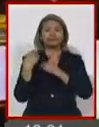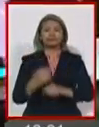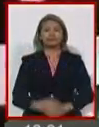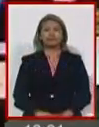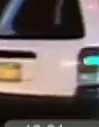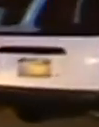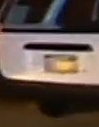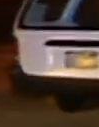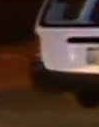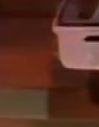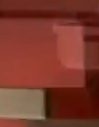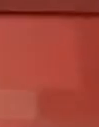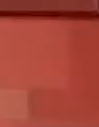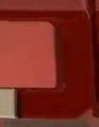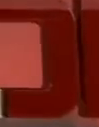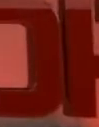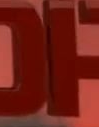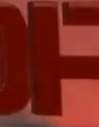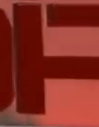responsabilidades.